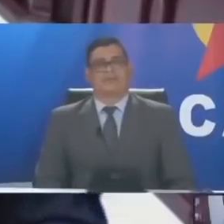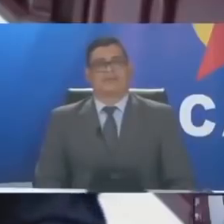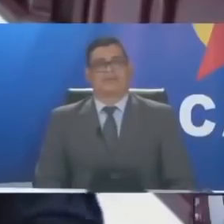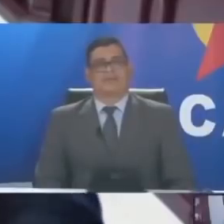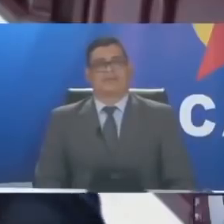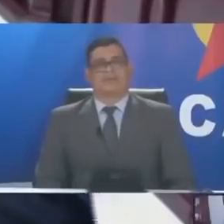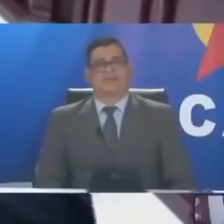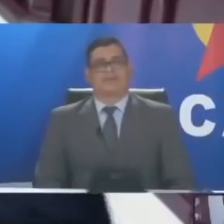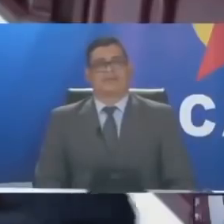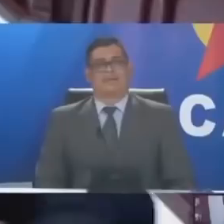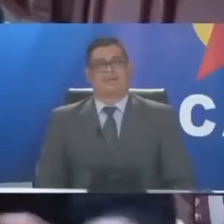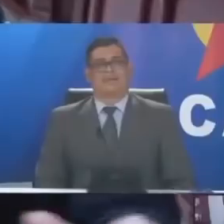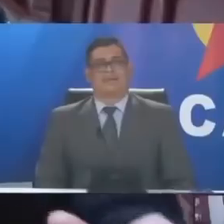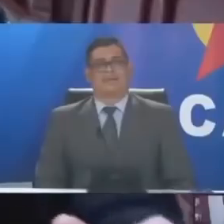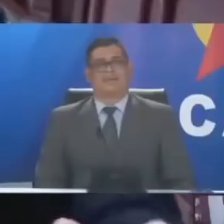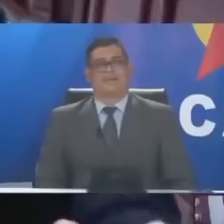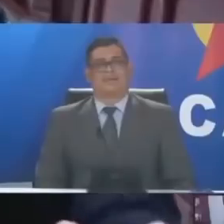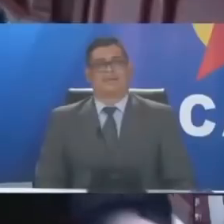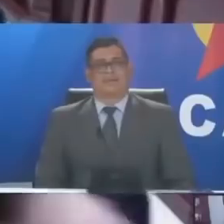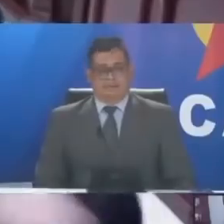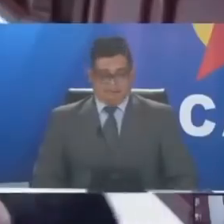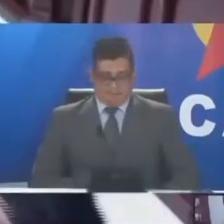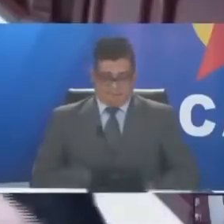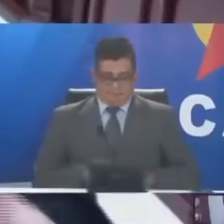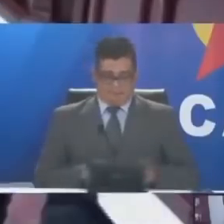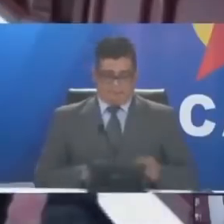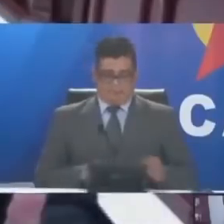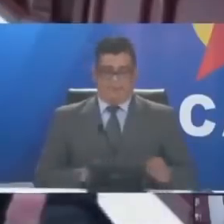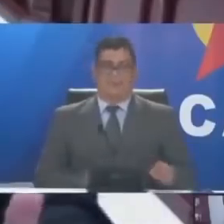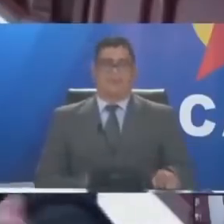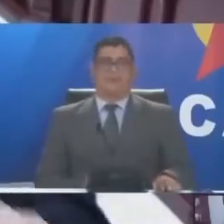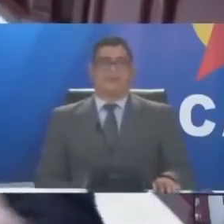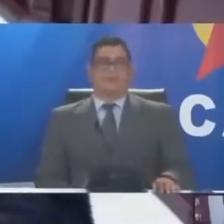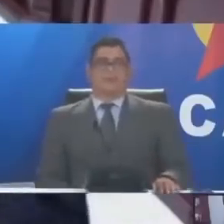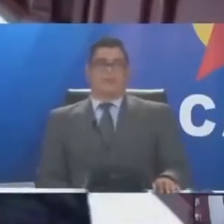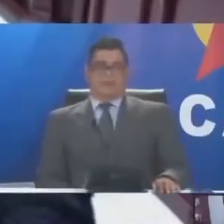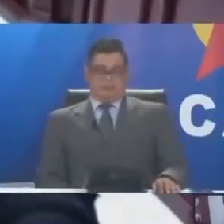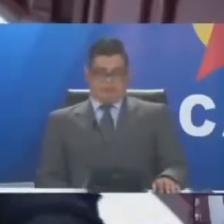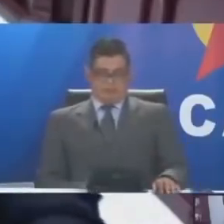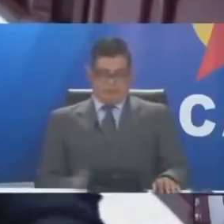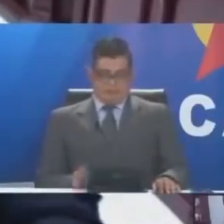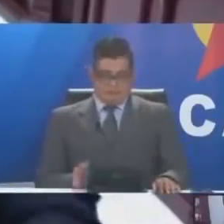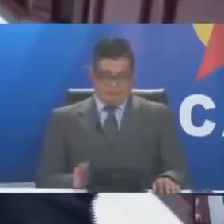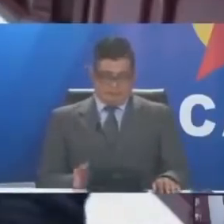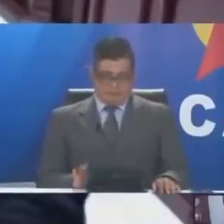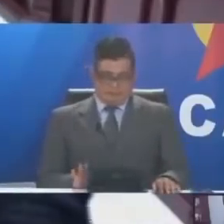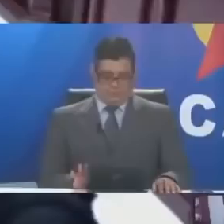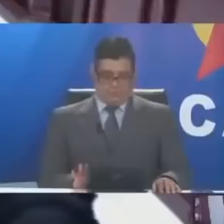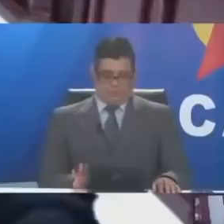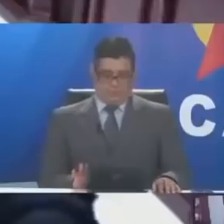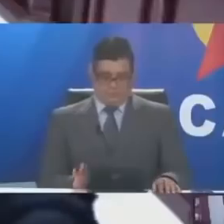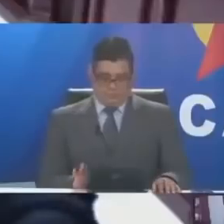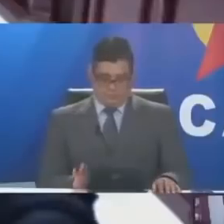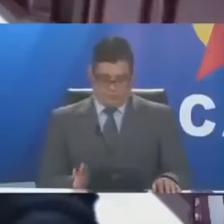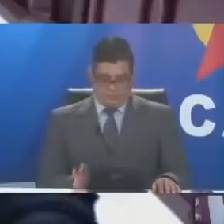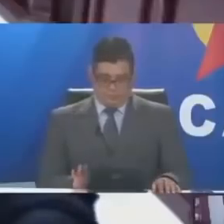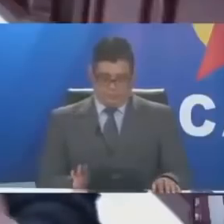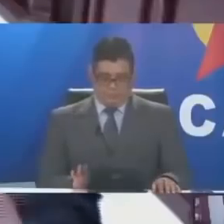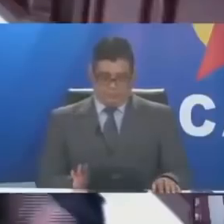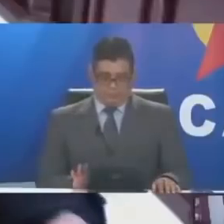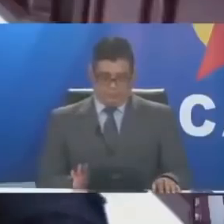pablo todo me es lícito pero no todo me conviene todo lo ilícito pero no todo me edifican